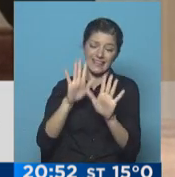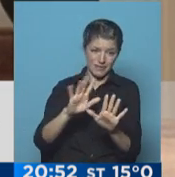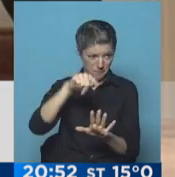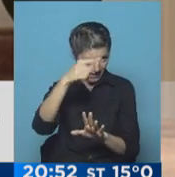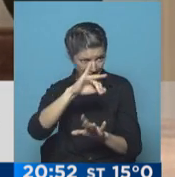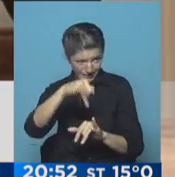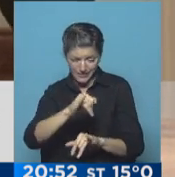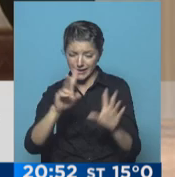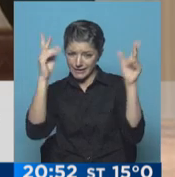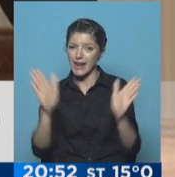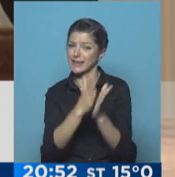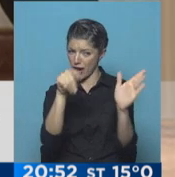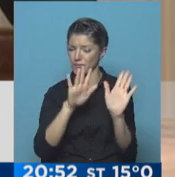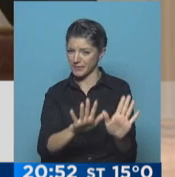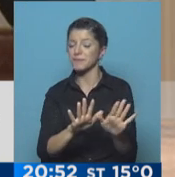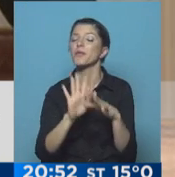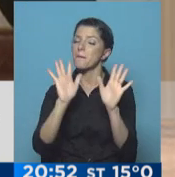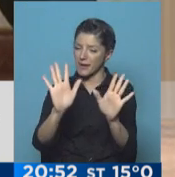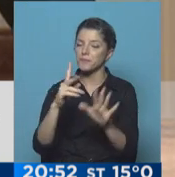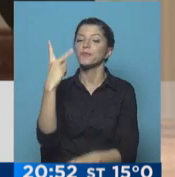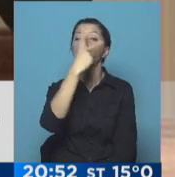va a salir, pero